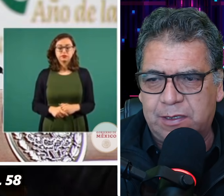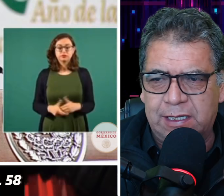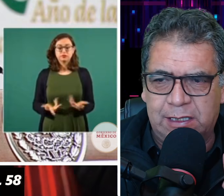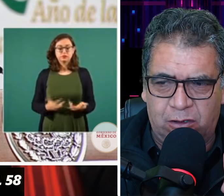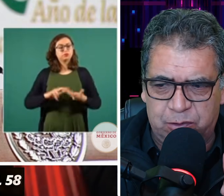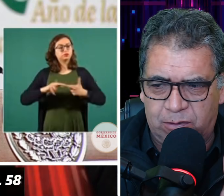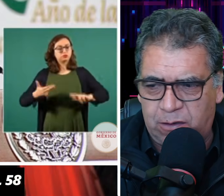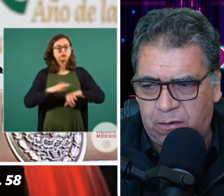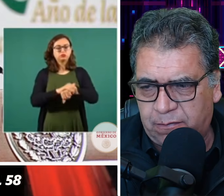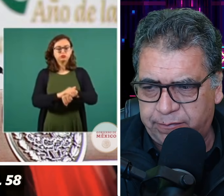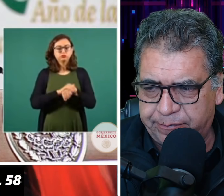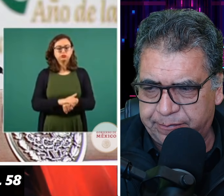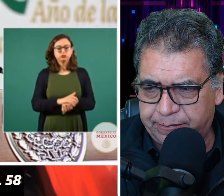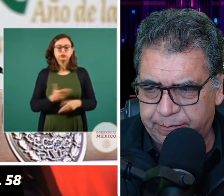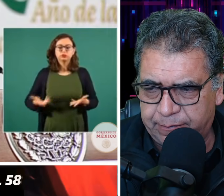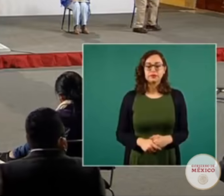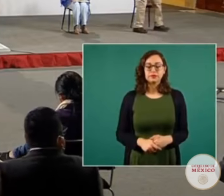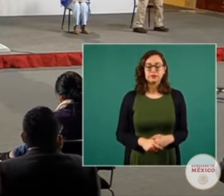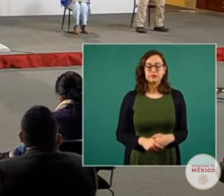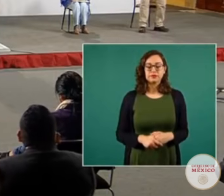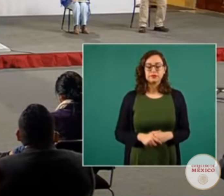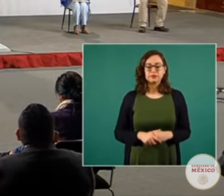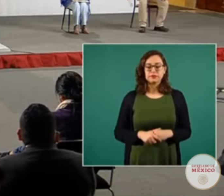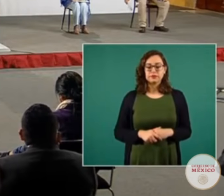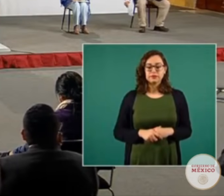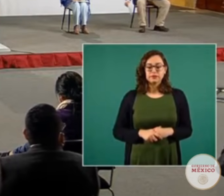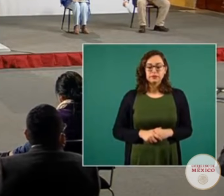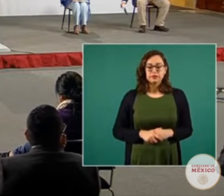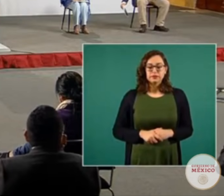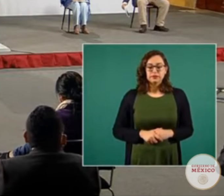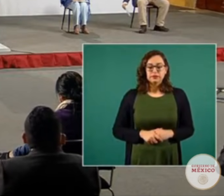al presidente López Obrador. Pues